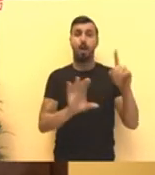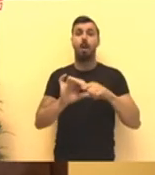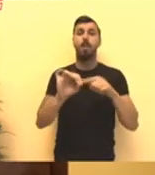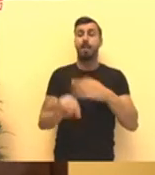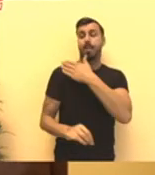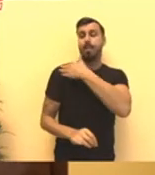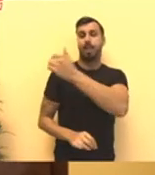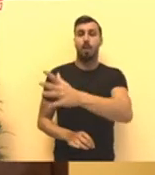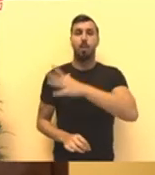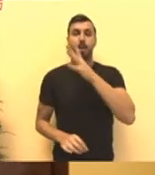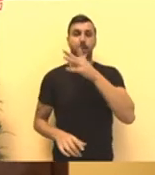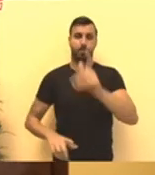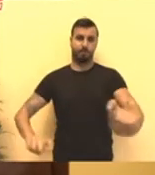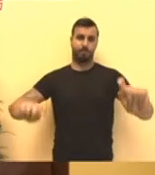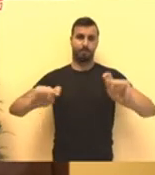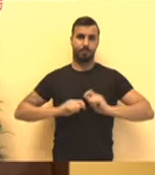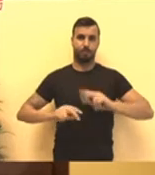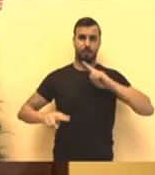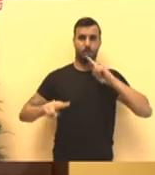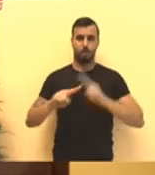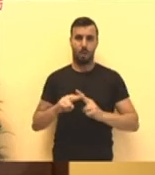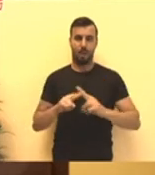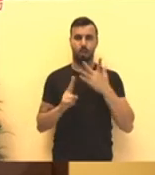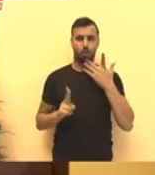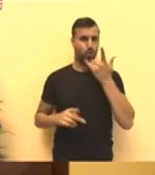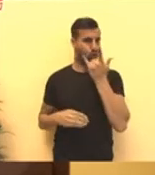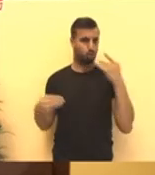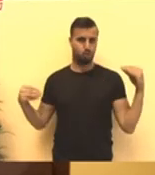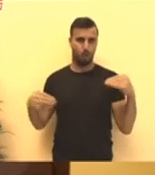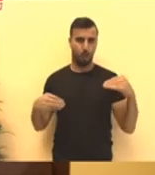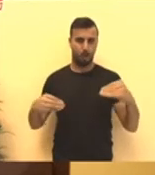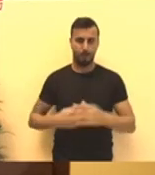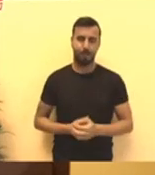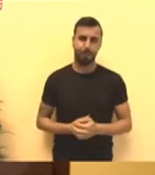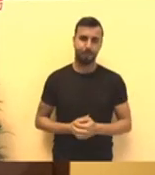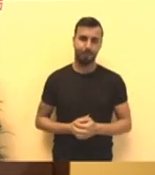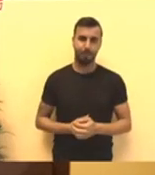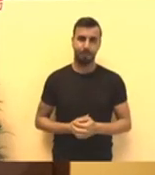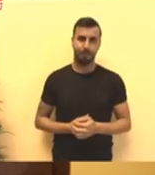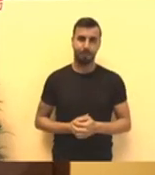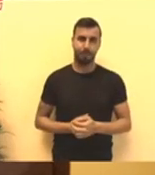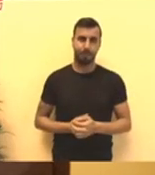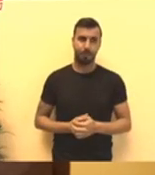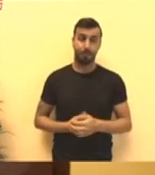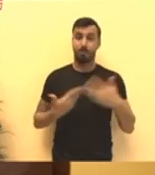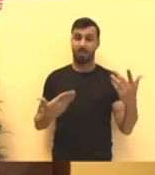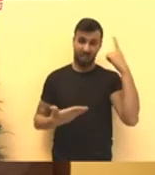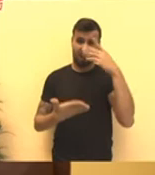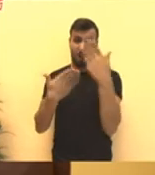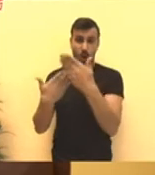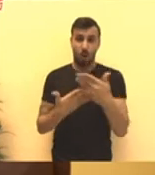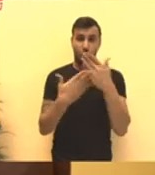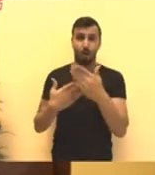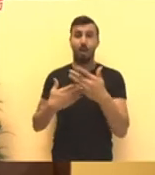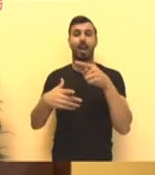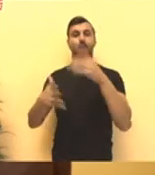era una subnormal. Y saben que en todos los colegios, en el consejo de los colegios